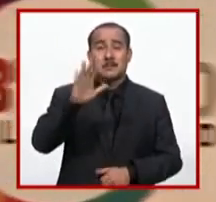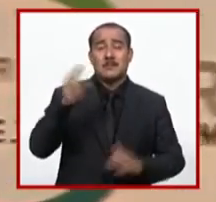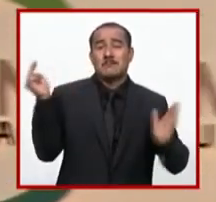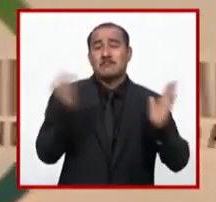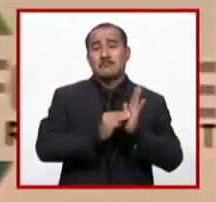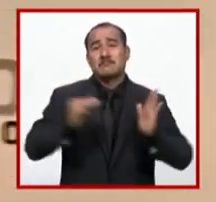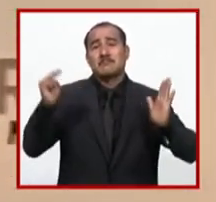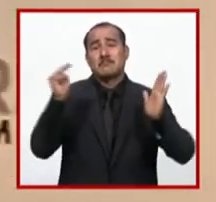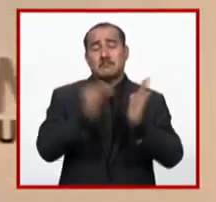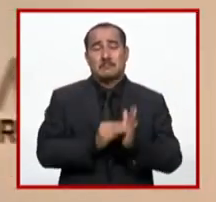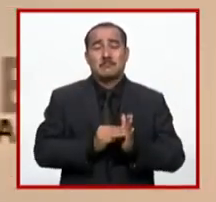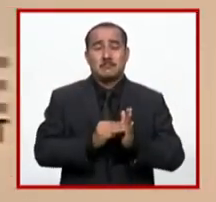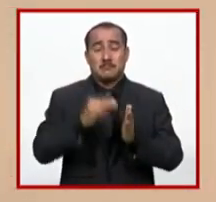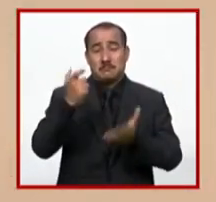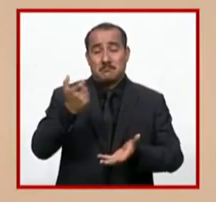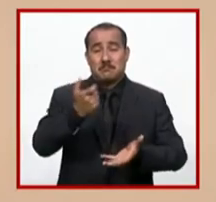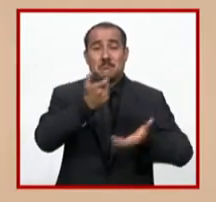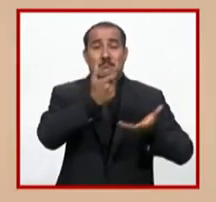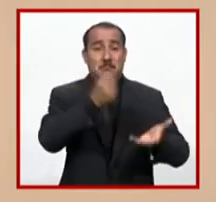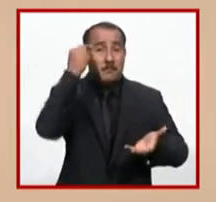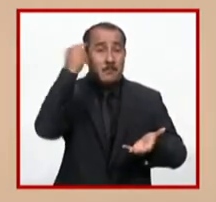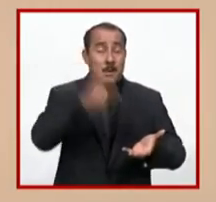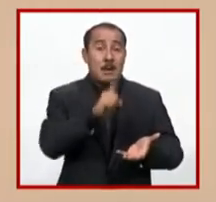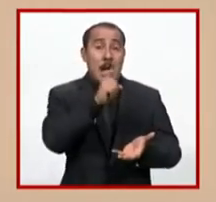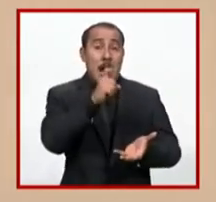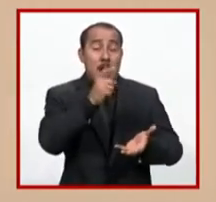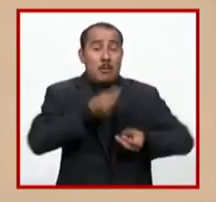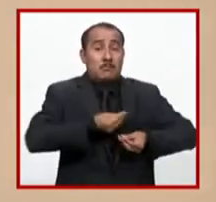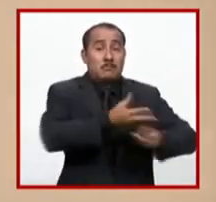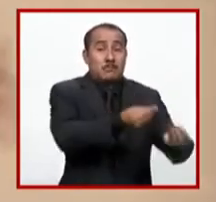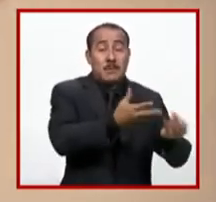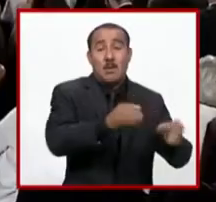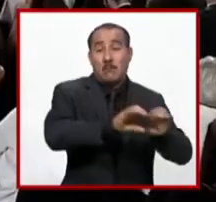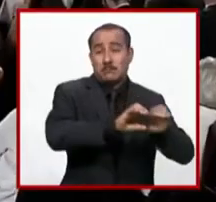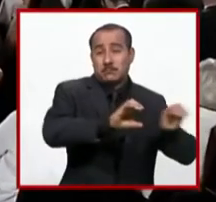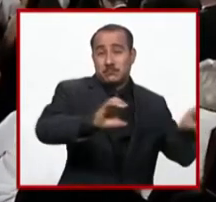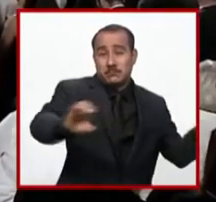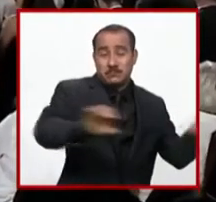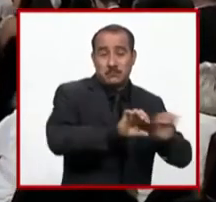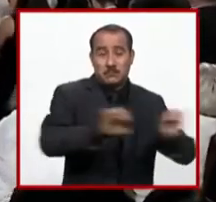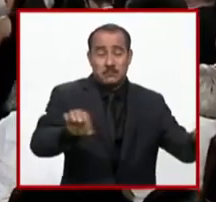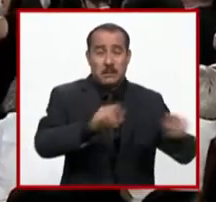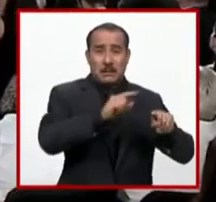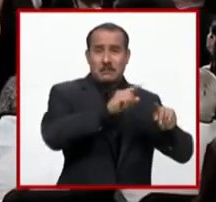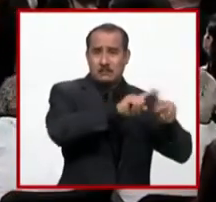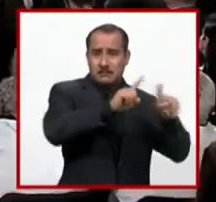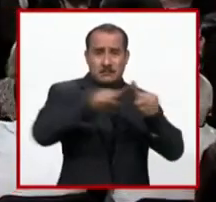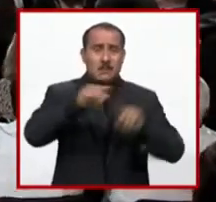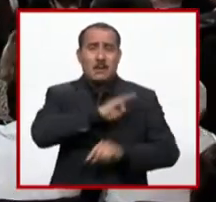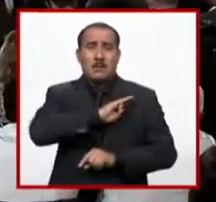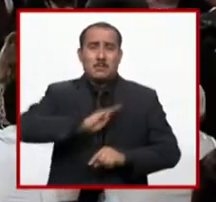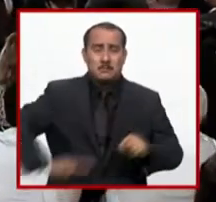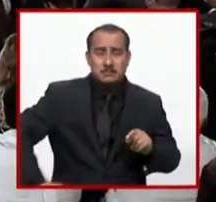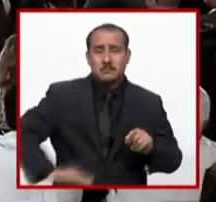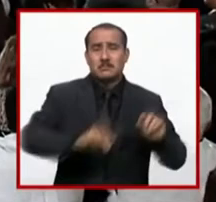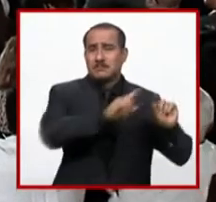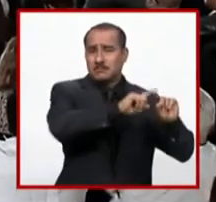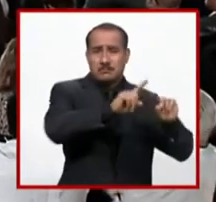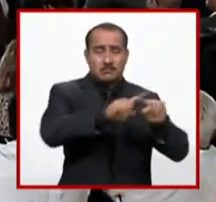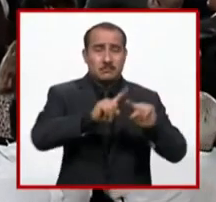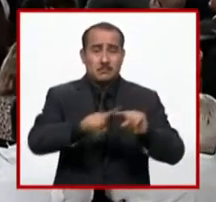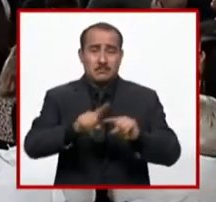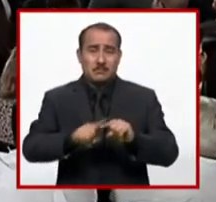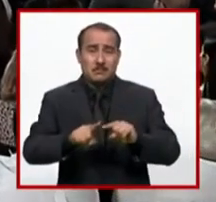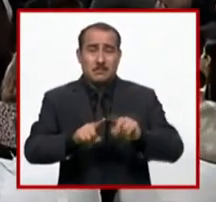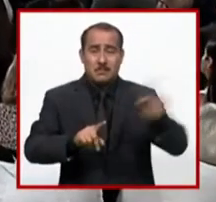de pesos para llevar servicios de agua y de drenaje a municipios que tienen